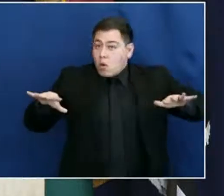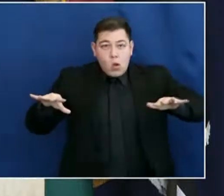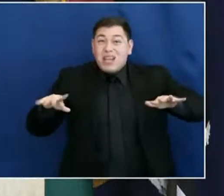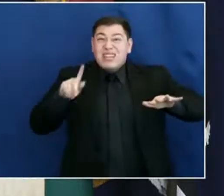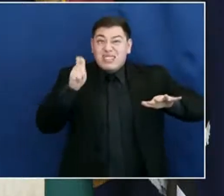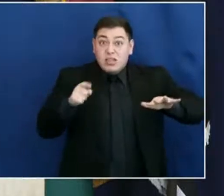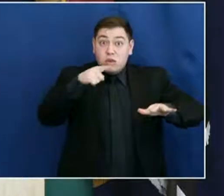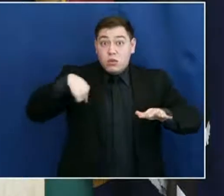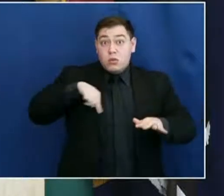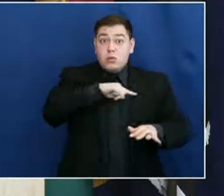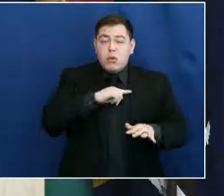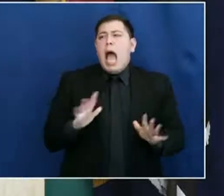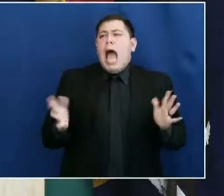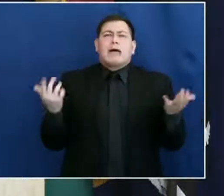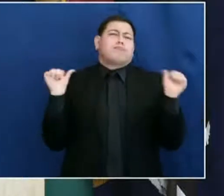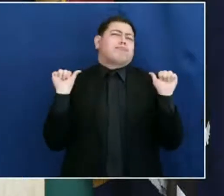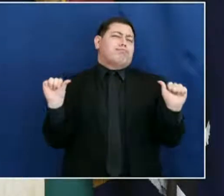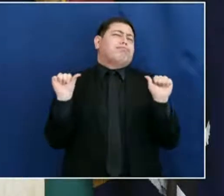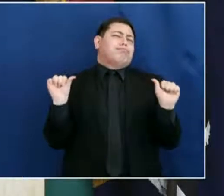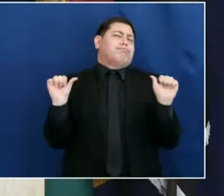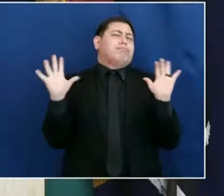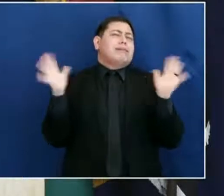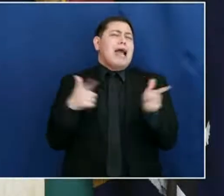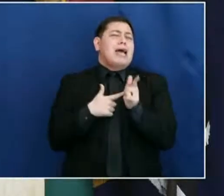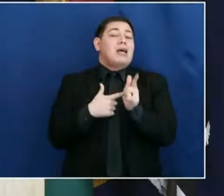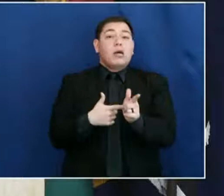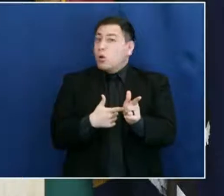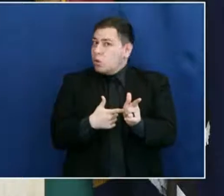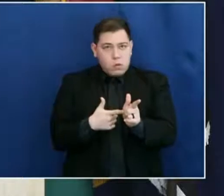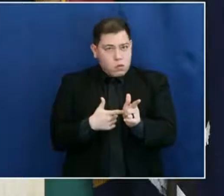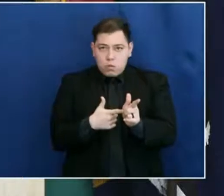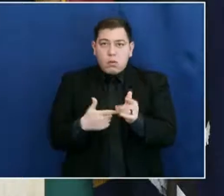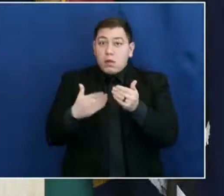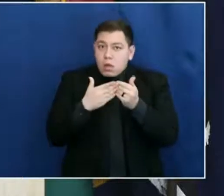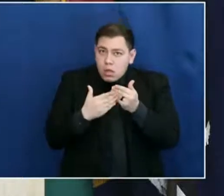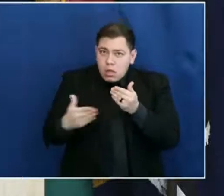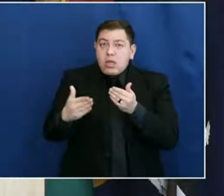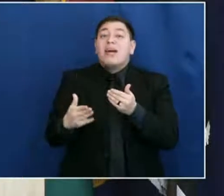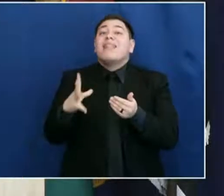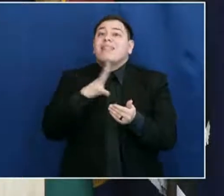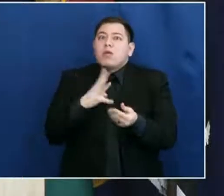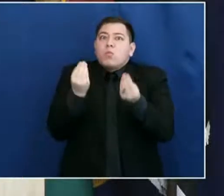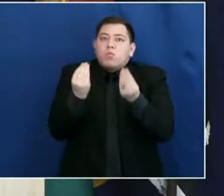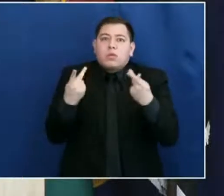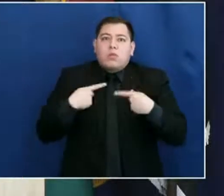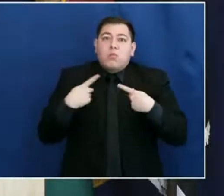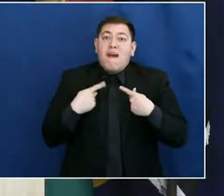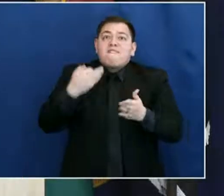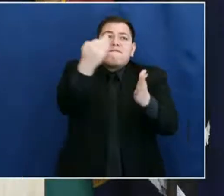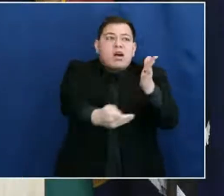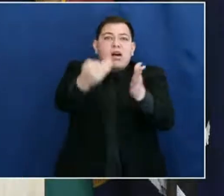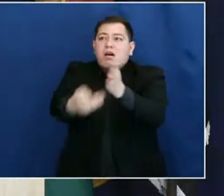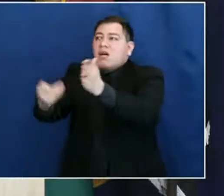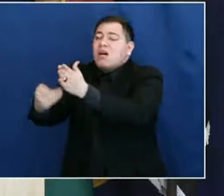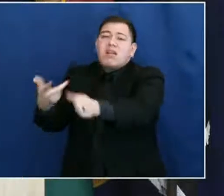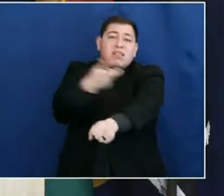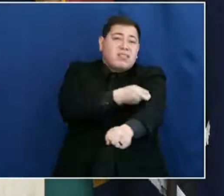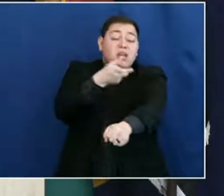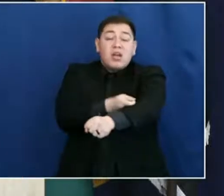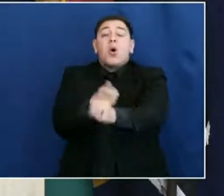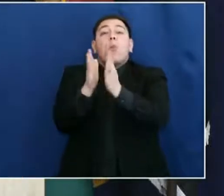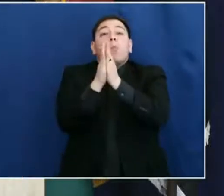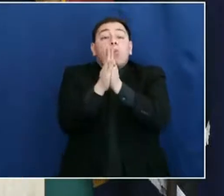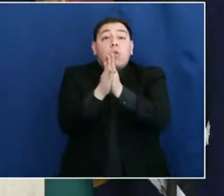la guardia. Todavía hay muchas personas por cual vacunar. Les pedimos que sigan usando sus cubrebocas,